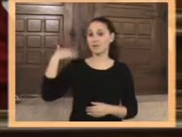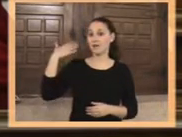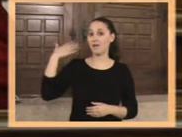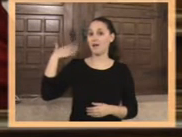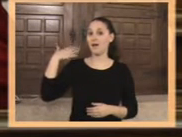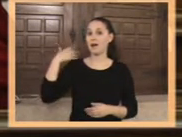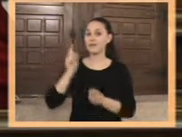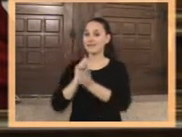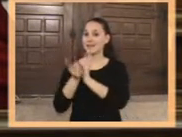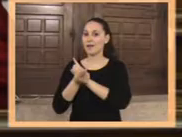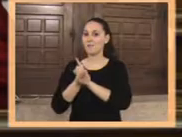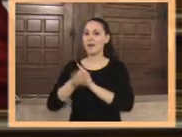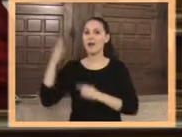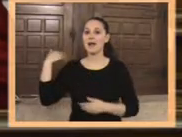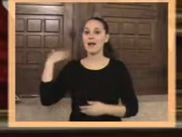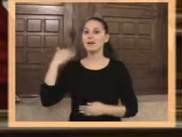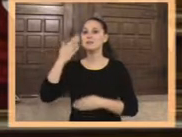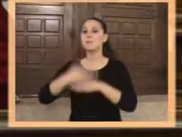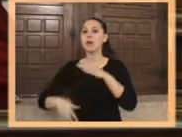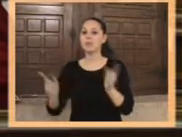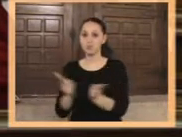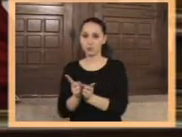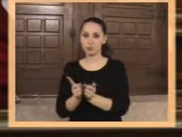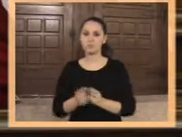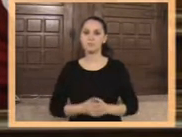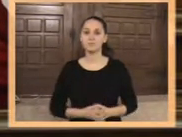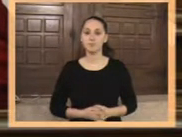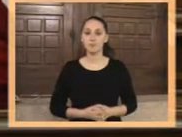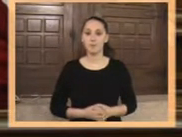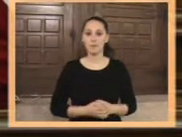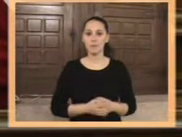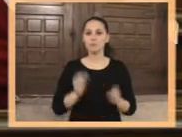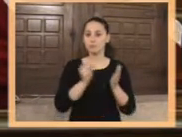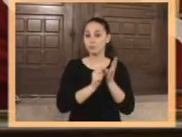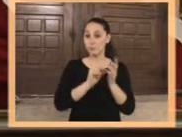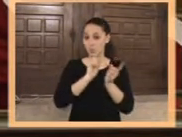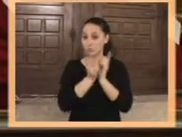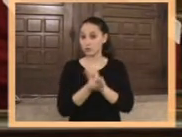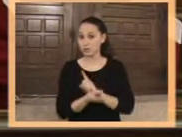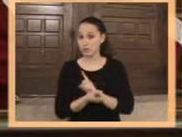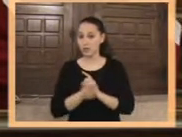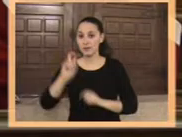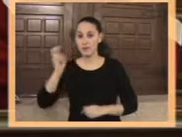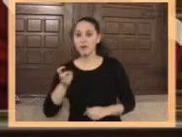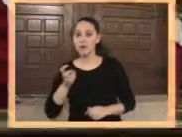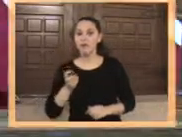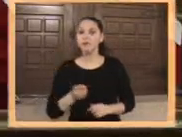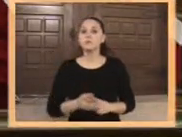otro punto que creemos que es importante es el procedimiento de concesión de autorizaciones, que